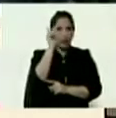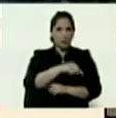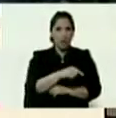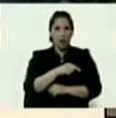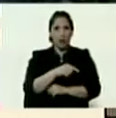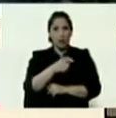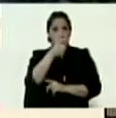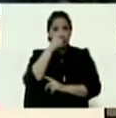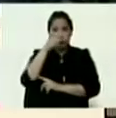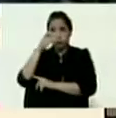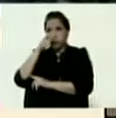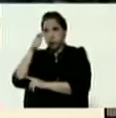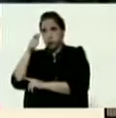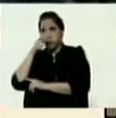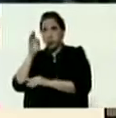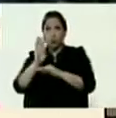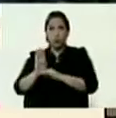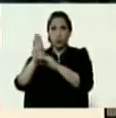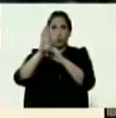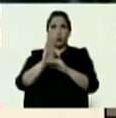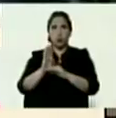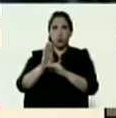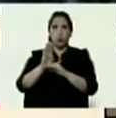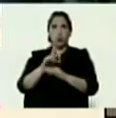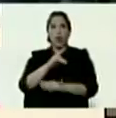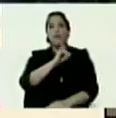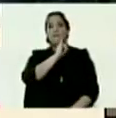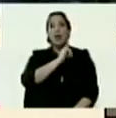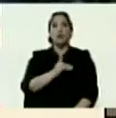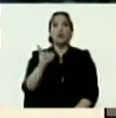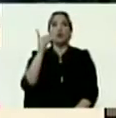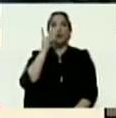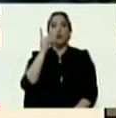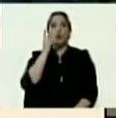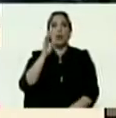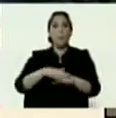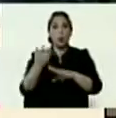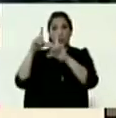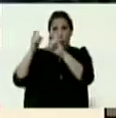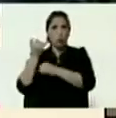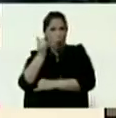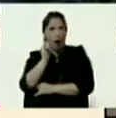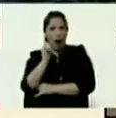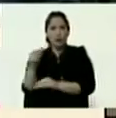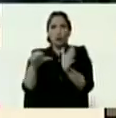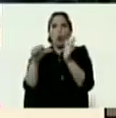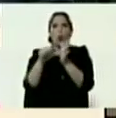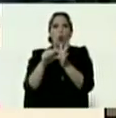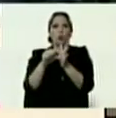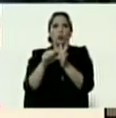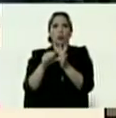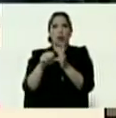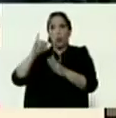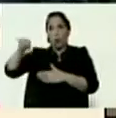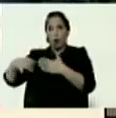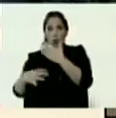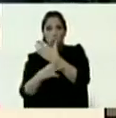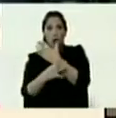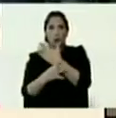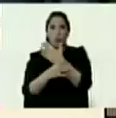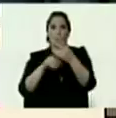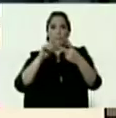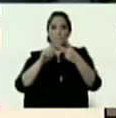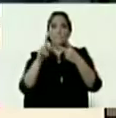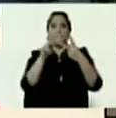escoltas particulares de Iván Duque, porque hay una fotografía donde sale Juan Guaidó, sale